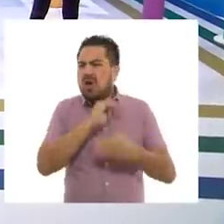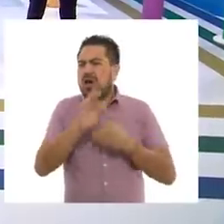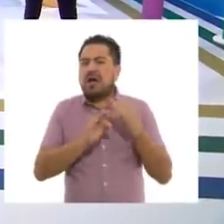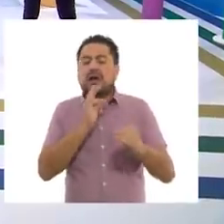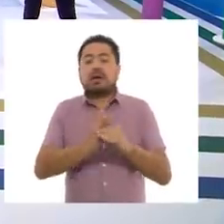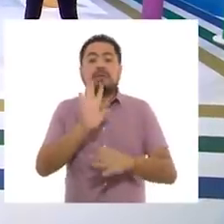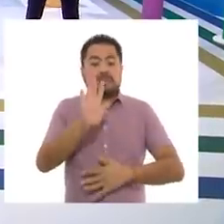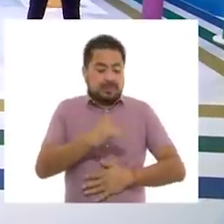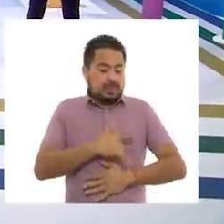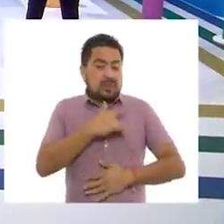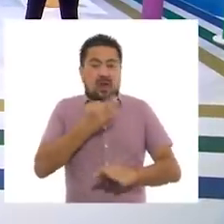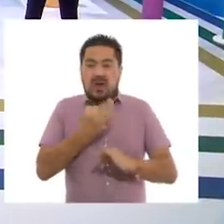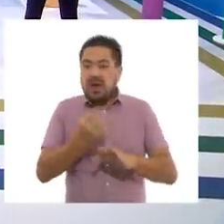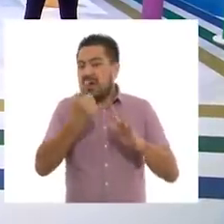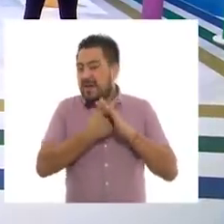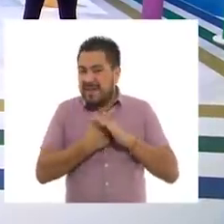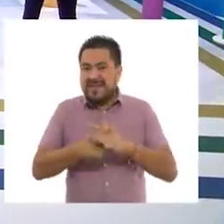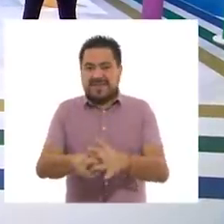te parece si